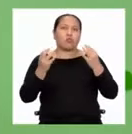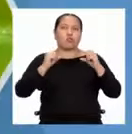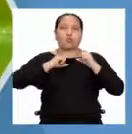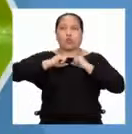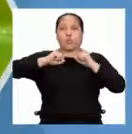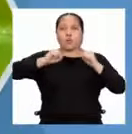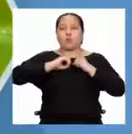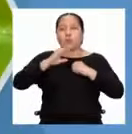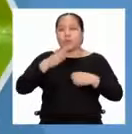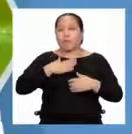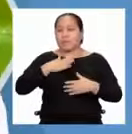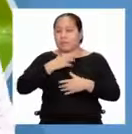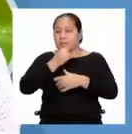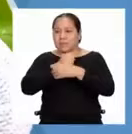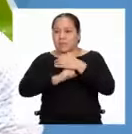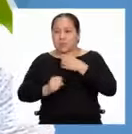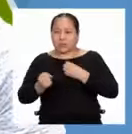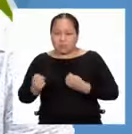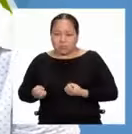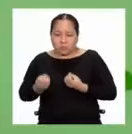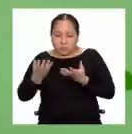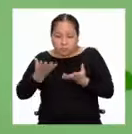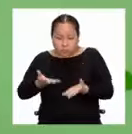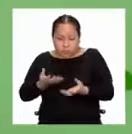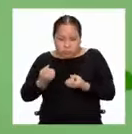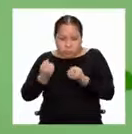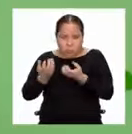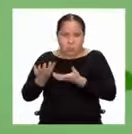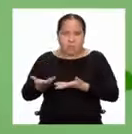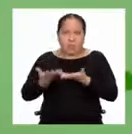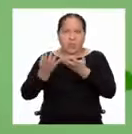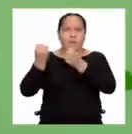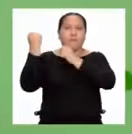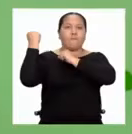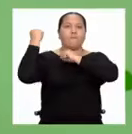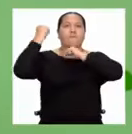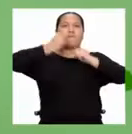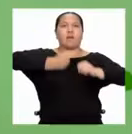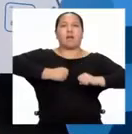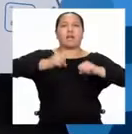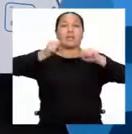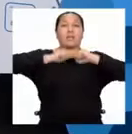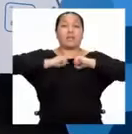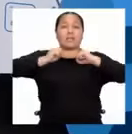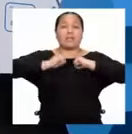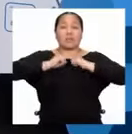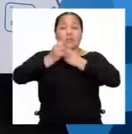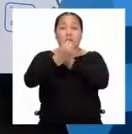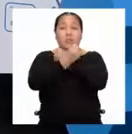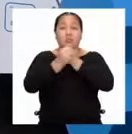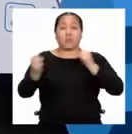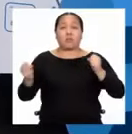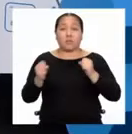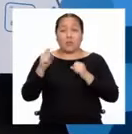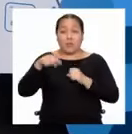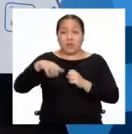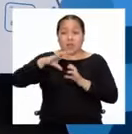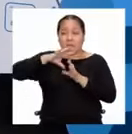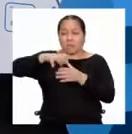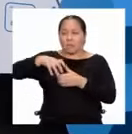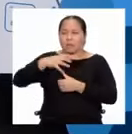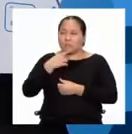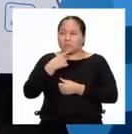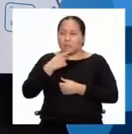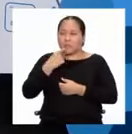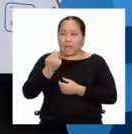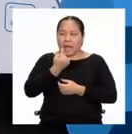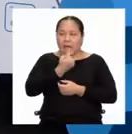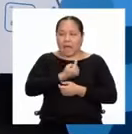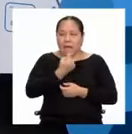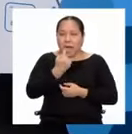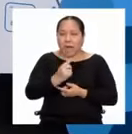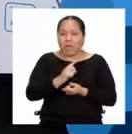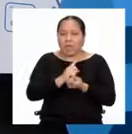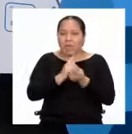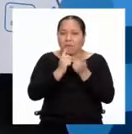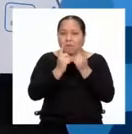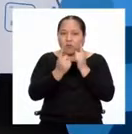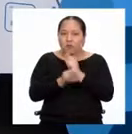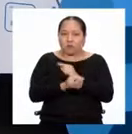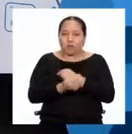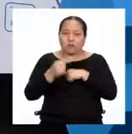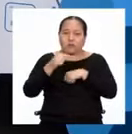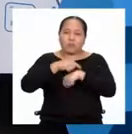podrán heredar todo eso y saldrán fuertes y atléticos para sobrevivir en el mundo. Ok, cerebro, cada evolución toma su